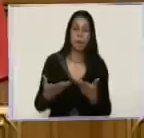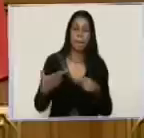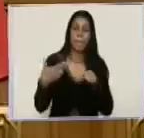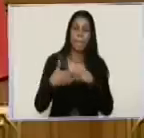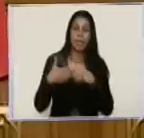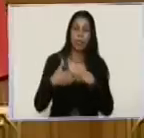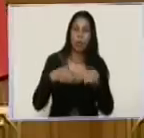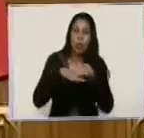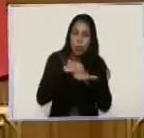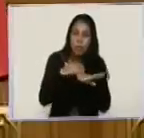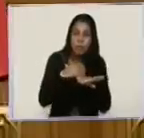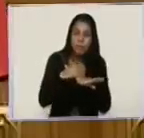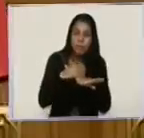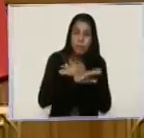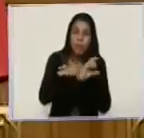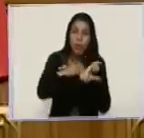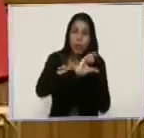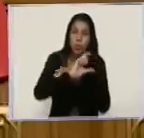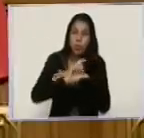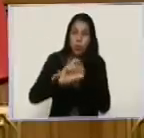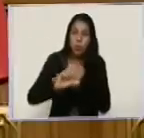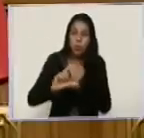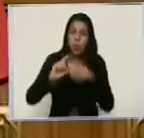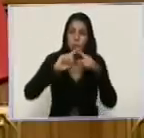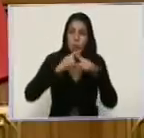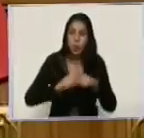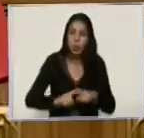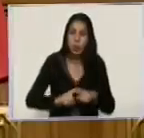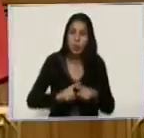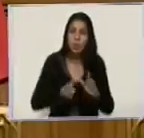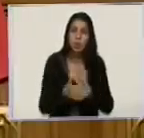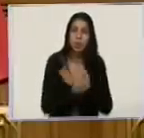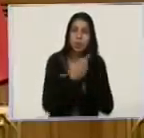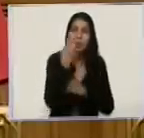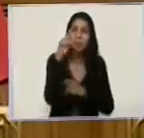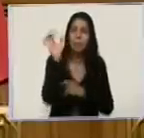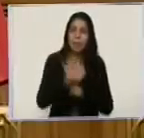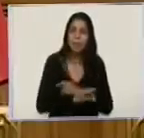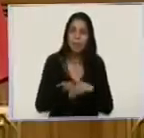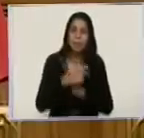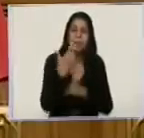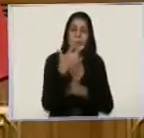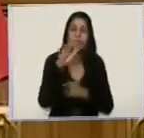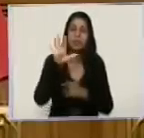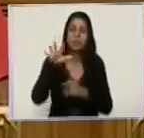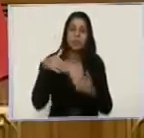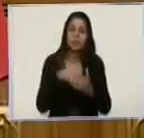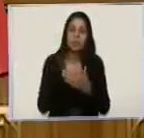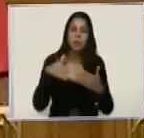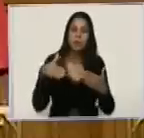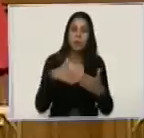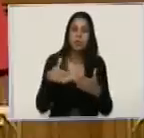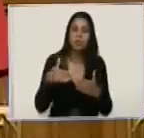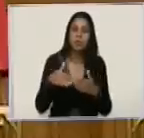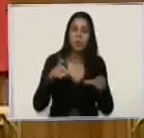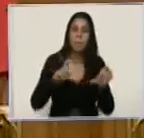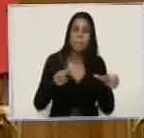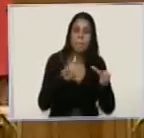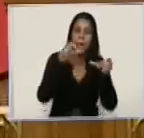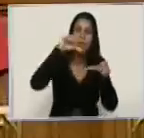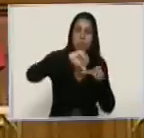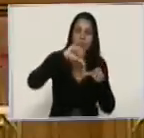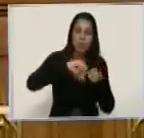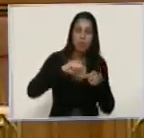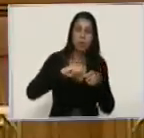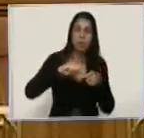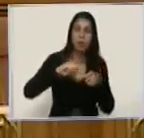total, no lo que se considera reserva, que es el 20%, son 35.000 millones de barriles. Eso es más que